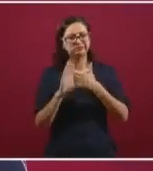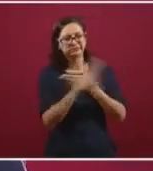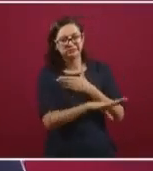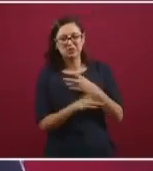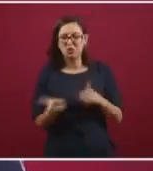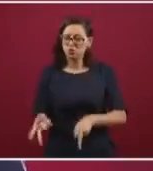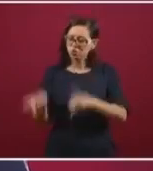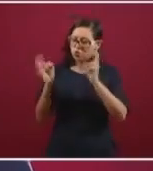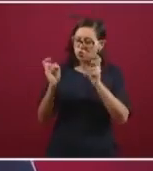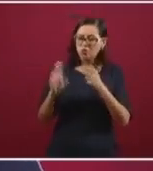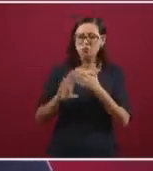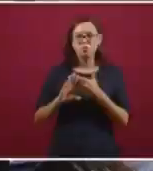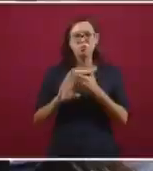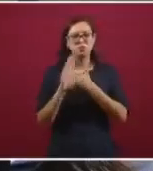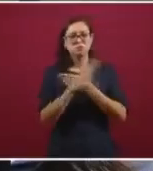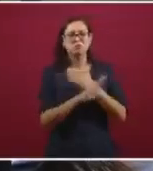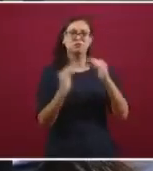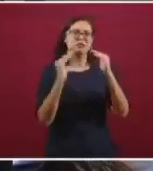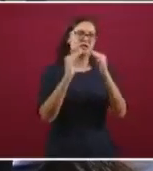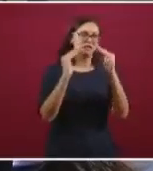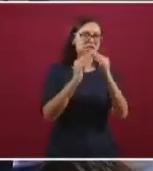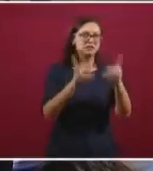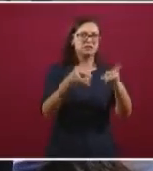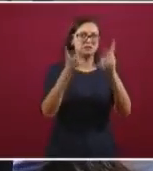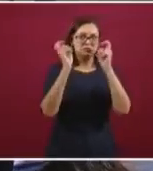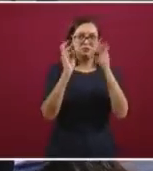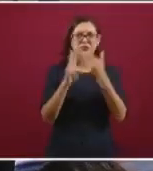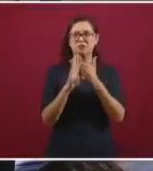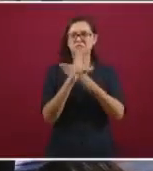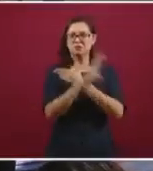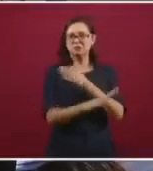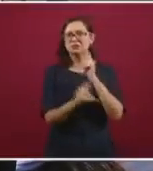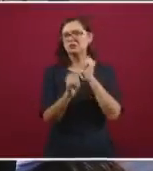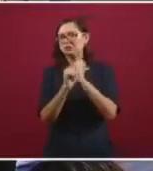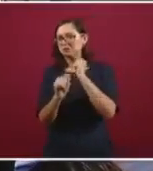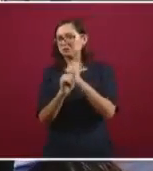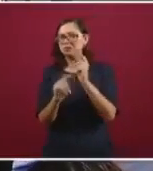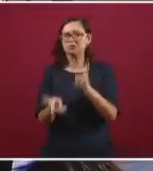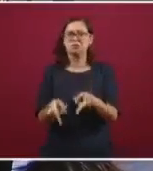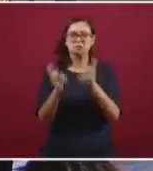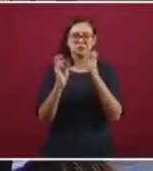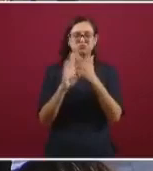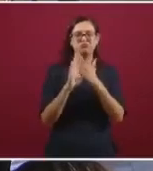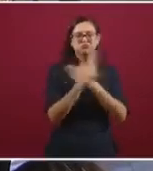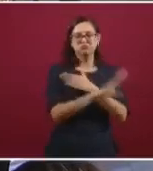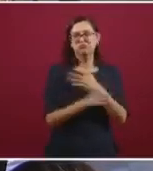robos a casa, habitación, en el transporte, en la calle,